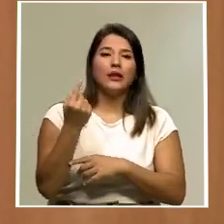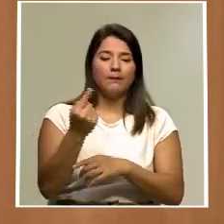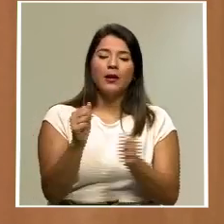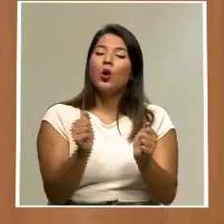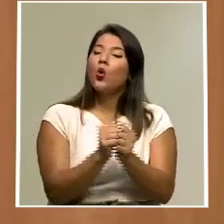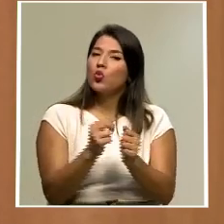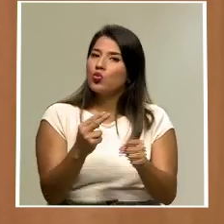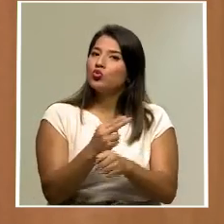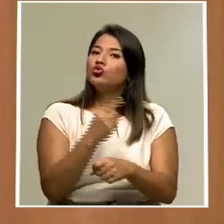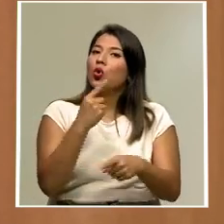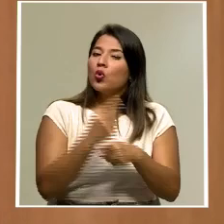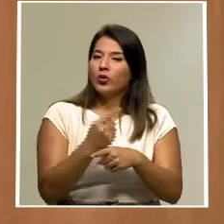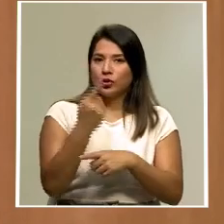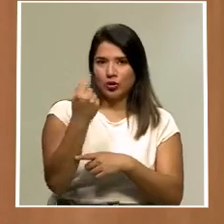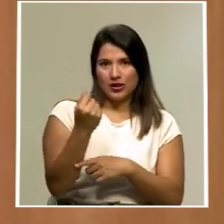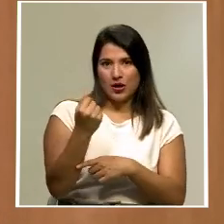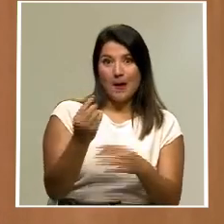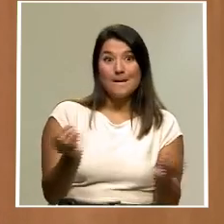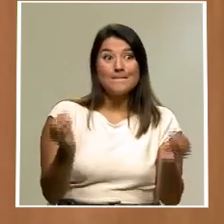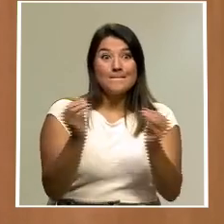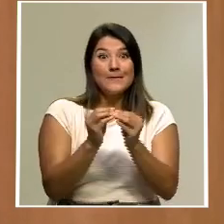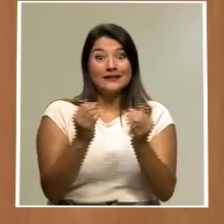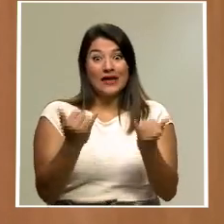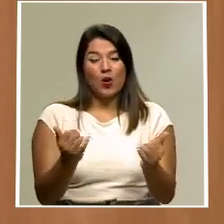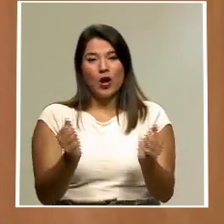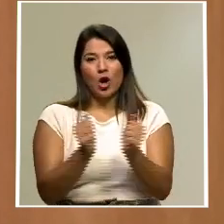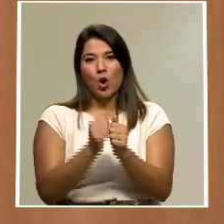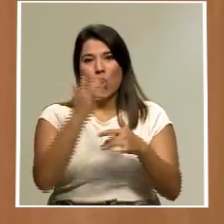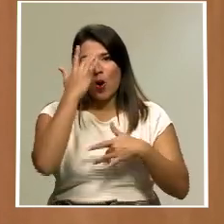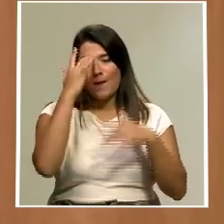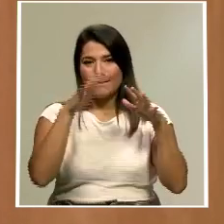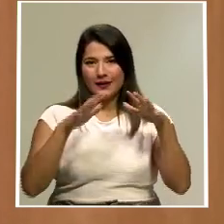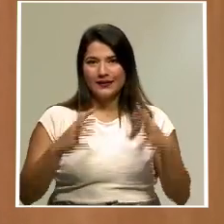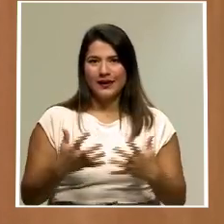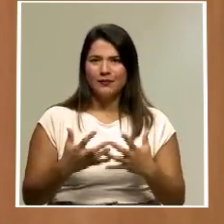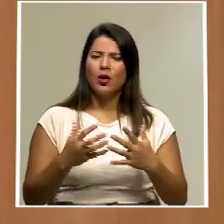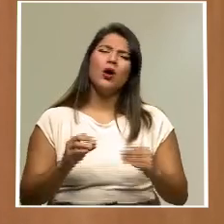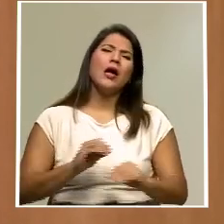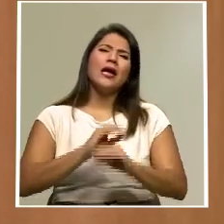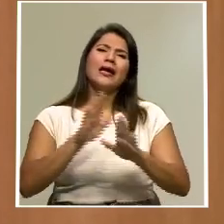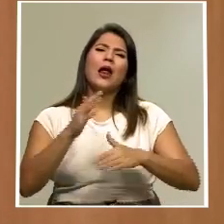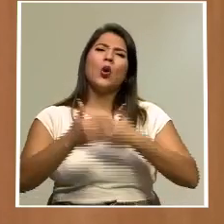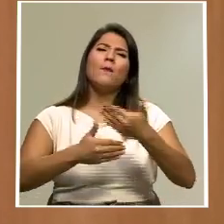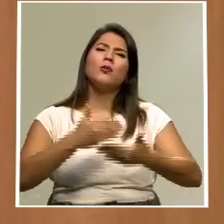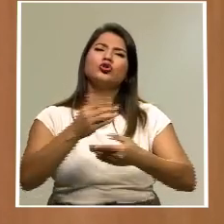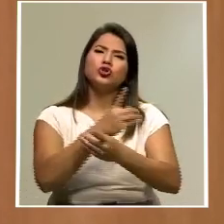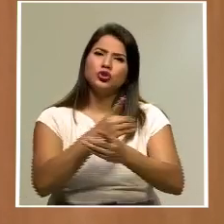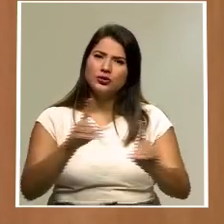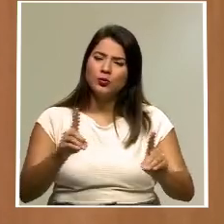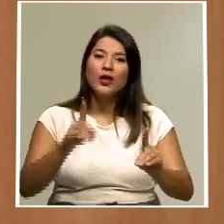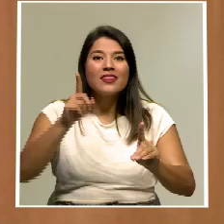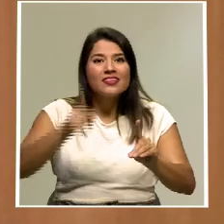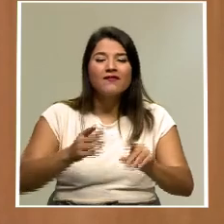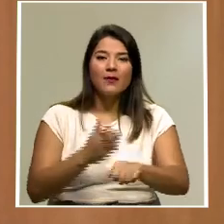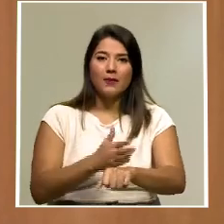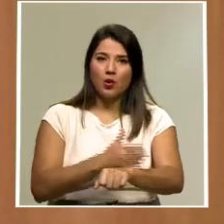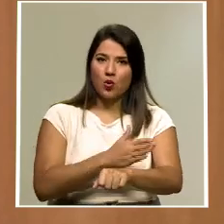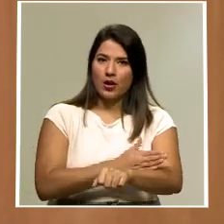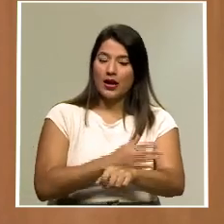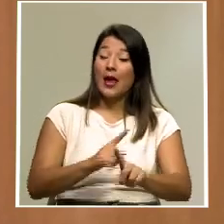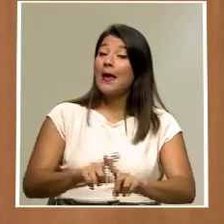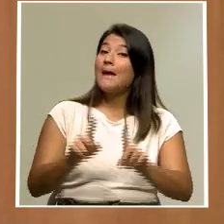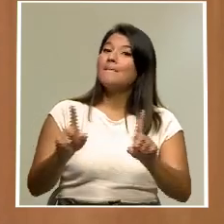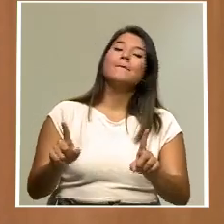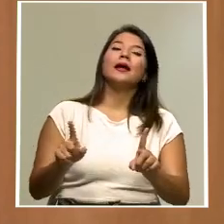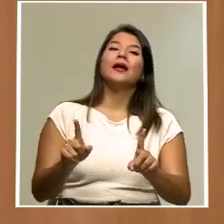recursos, más aún en un contexto de pandemia, donde por supuesto el proceso democrático debe ir fortalecido, pero no debe